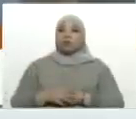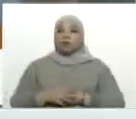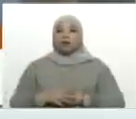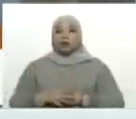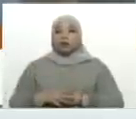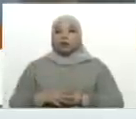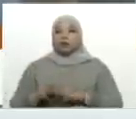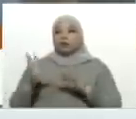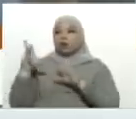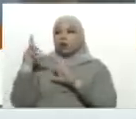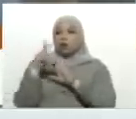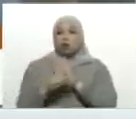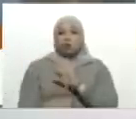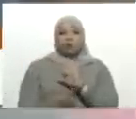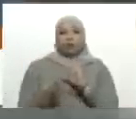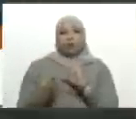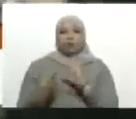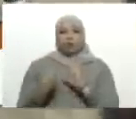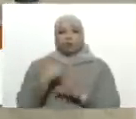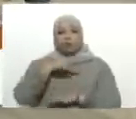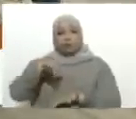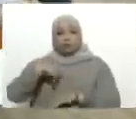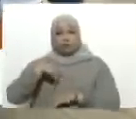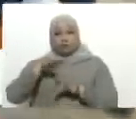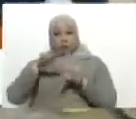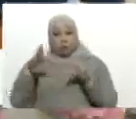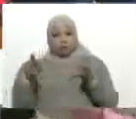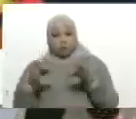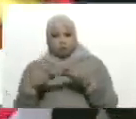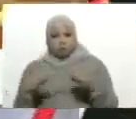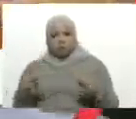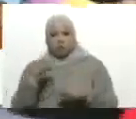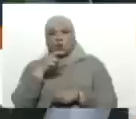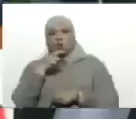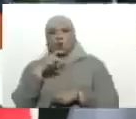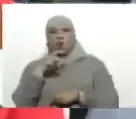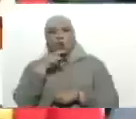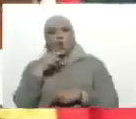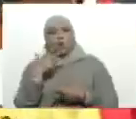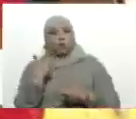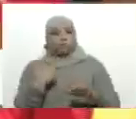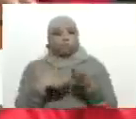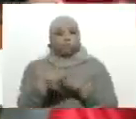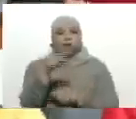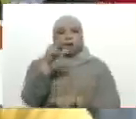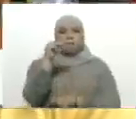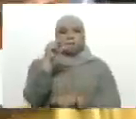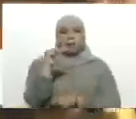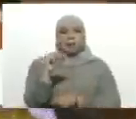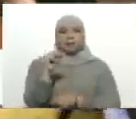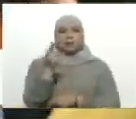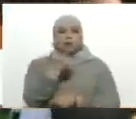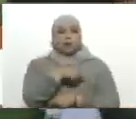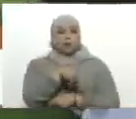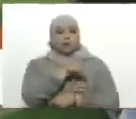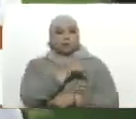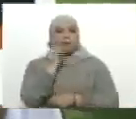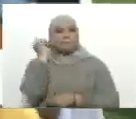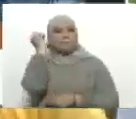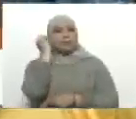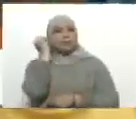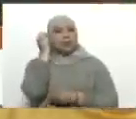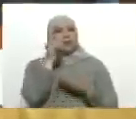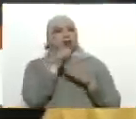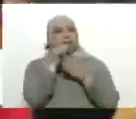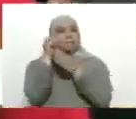y saquearon saquearon nuestras tierras ese era el imperialismo en aquel entonces se expresaba sobre todo en el colonialismo el creer que